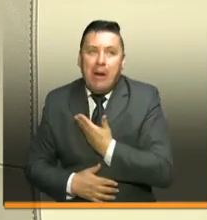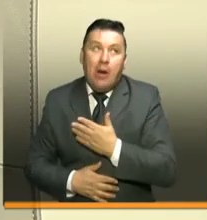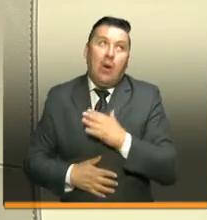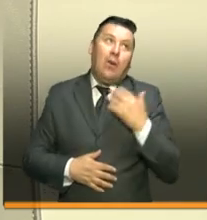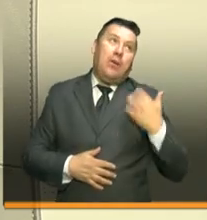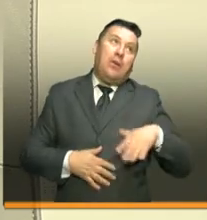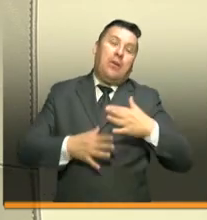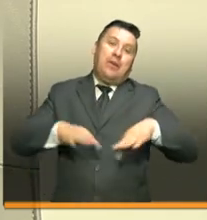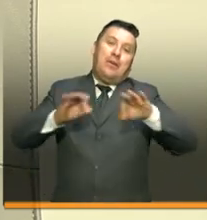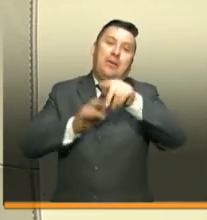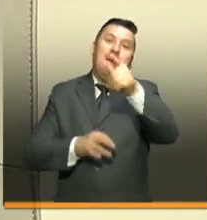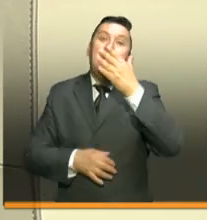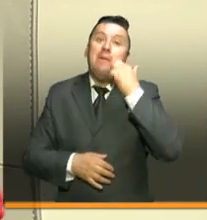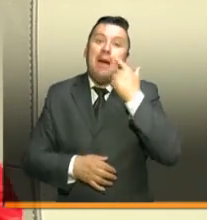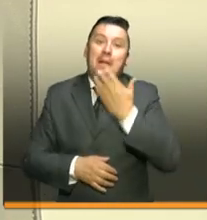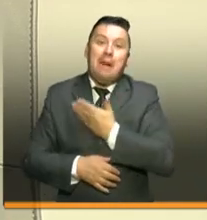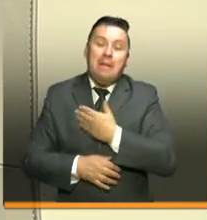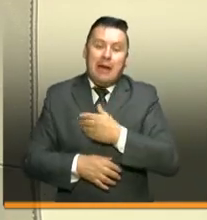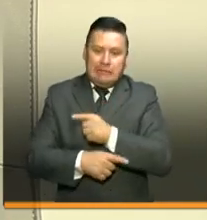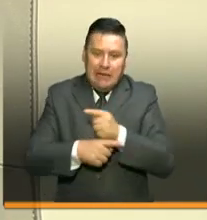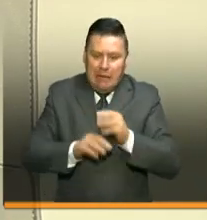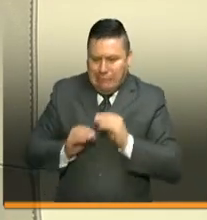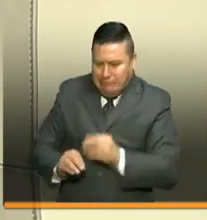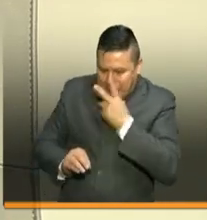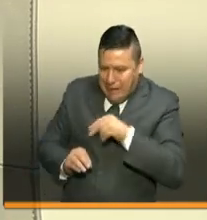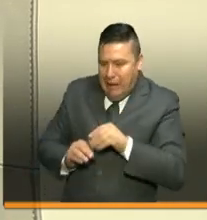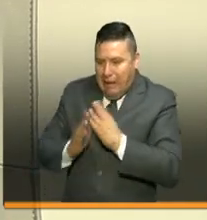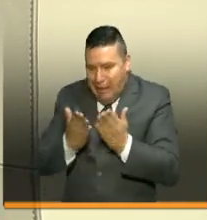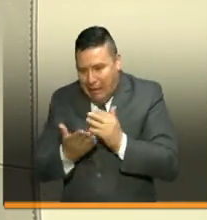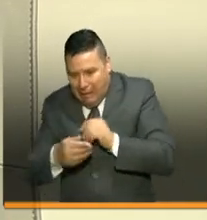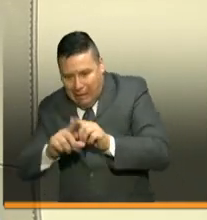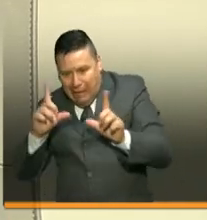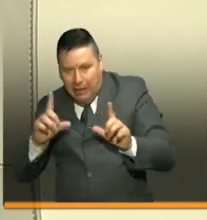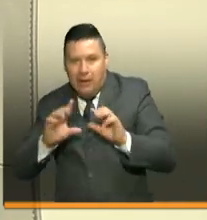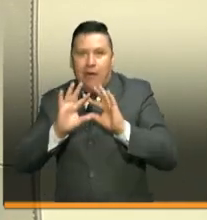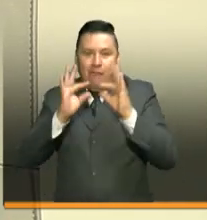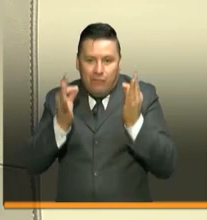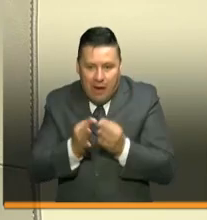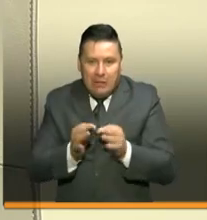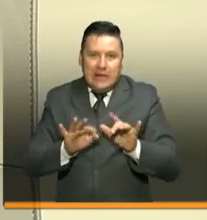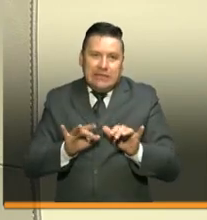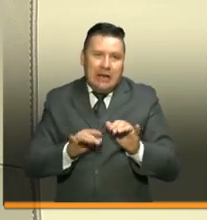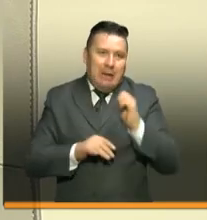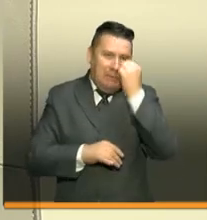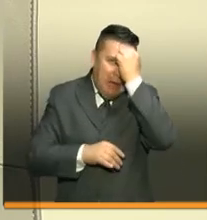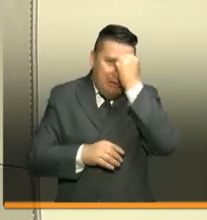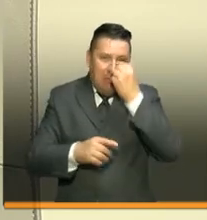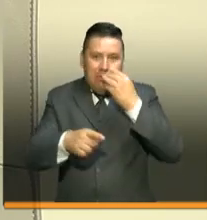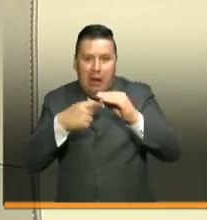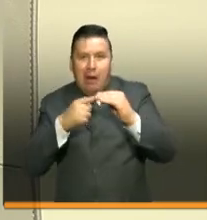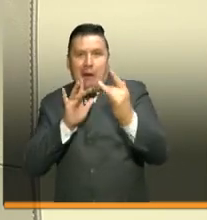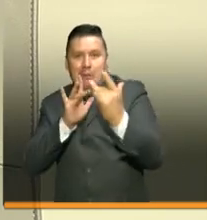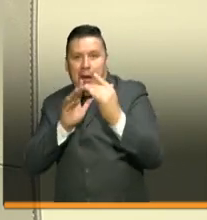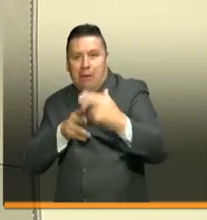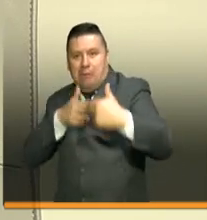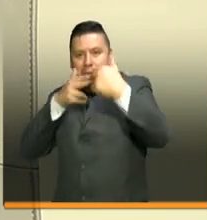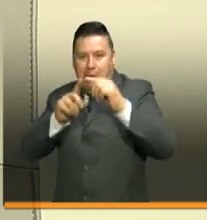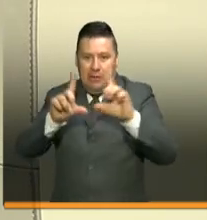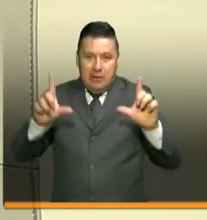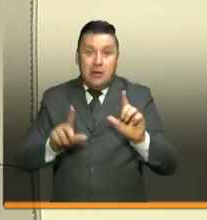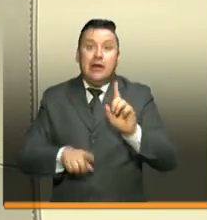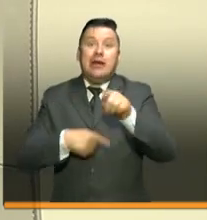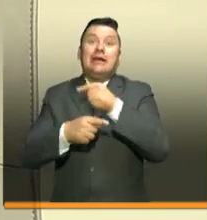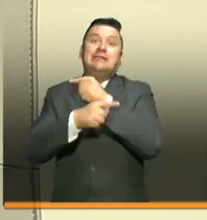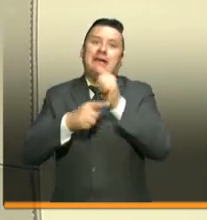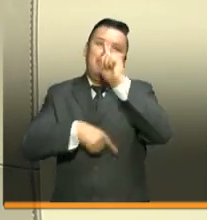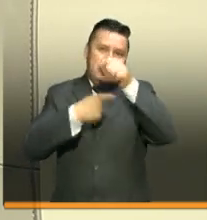actor fundamental estas semanas y que seguirán siendo parte de una interacción familia, secretarías, maestros, padres de familia. Comenzamos la